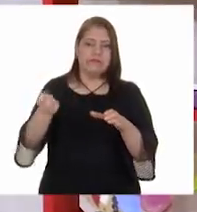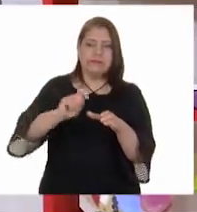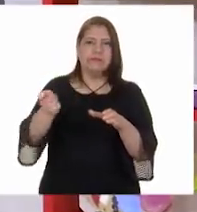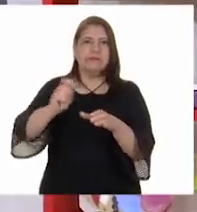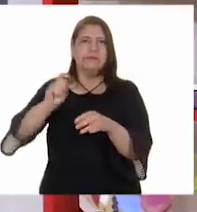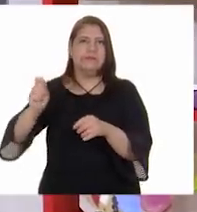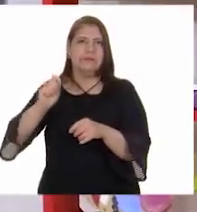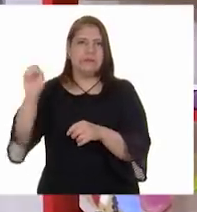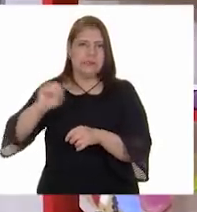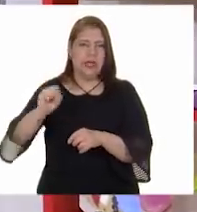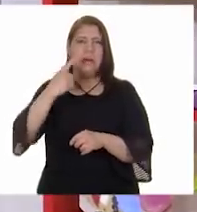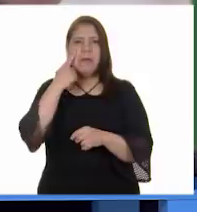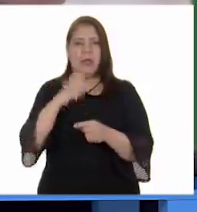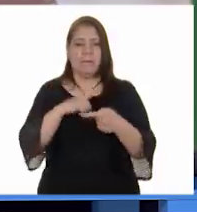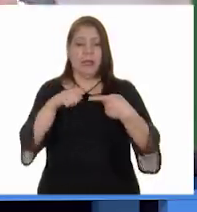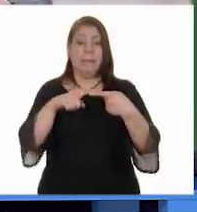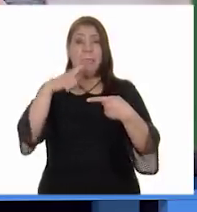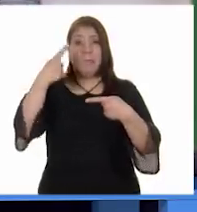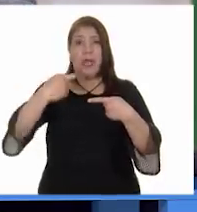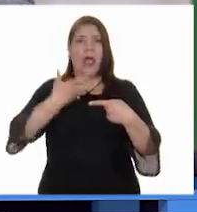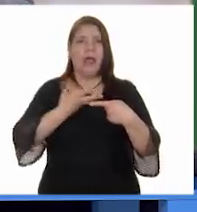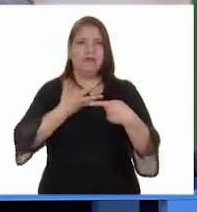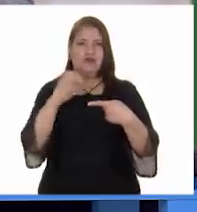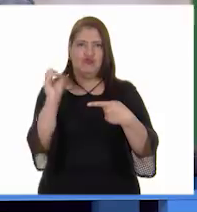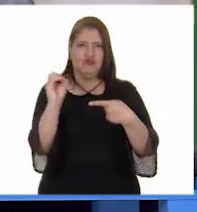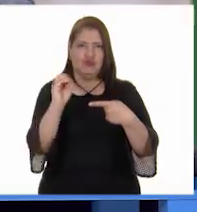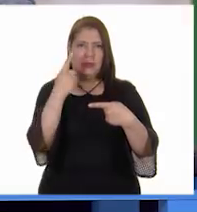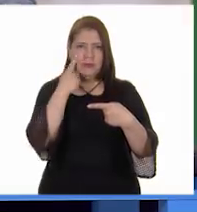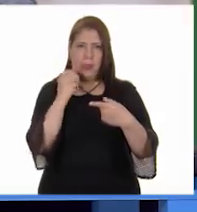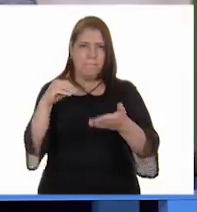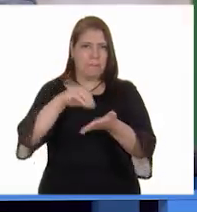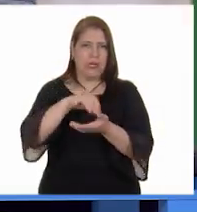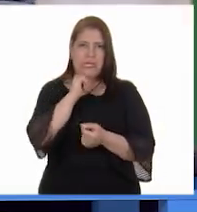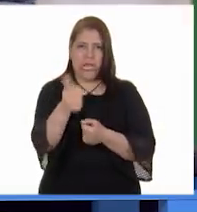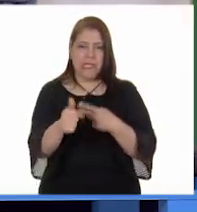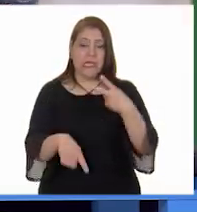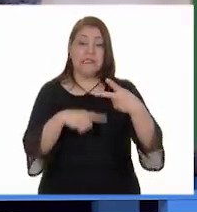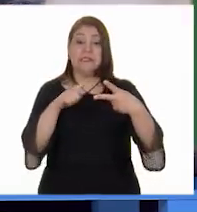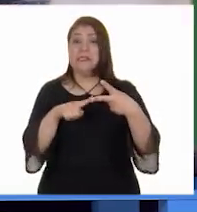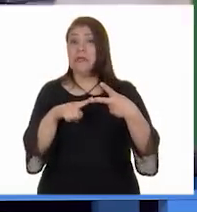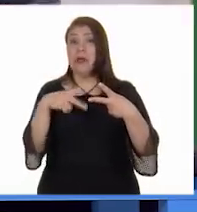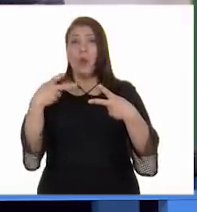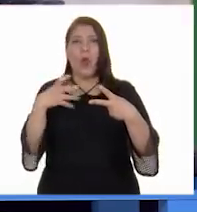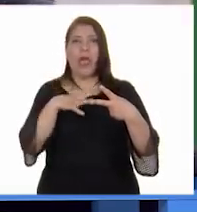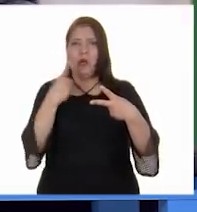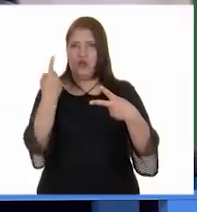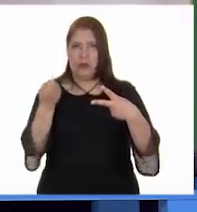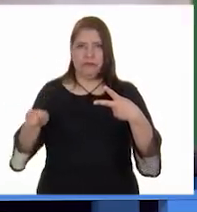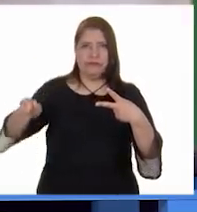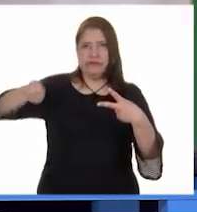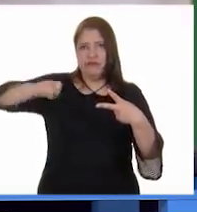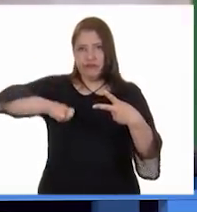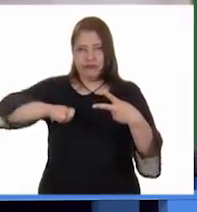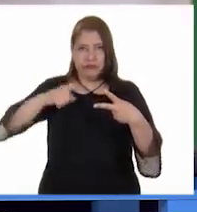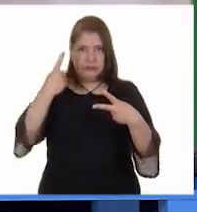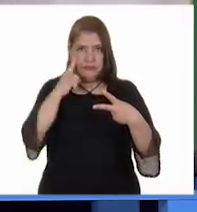tenemos... Cero. Cero. Entonces no vamos a poner nada. En el segundo... Tenemos una cucharada. Entonces vamos a ponerle una cucharada de